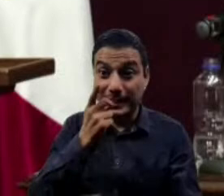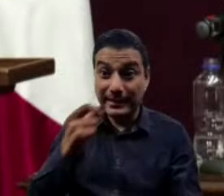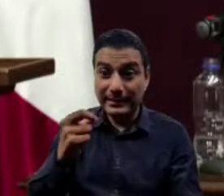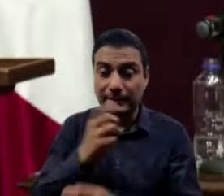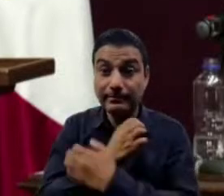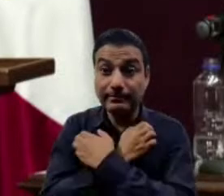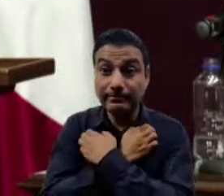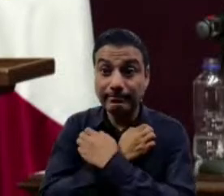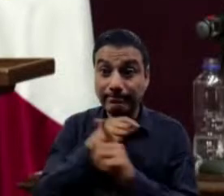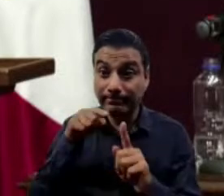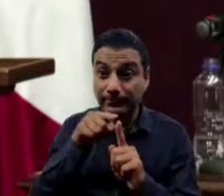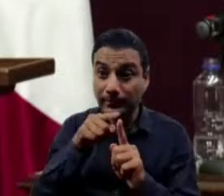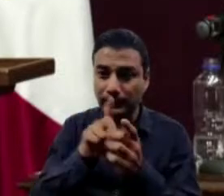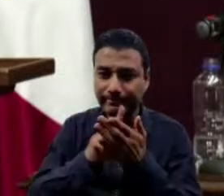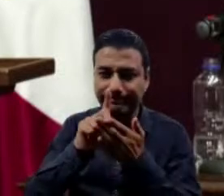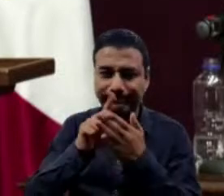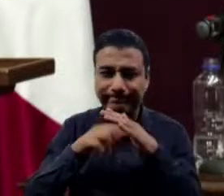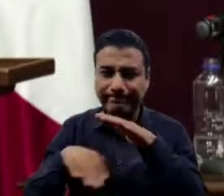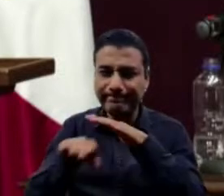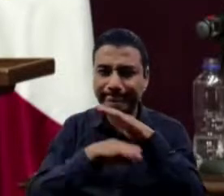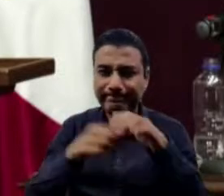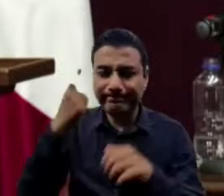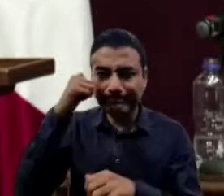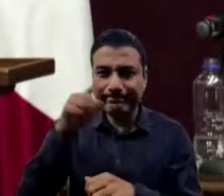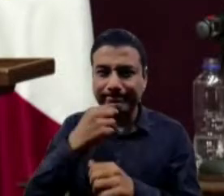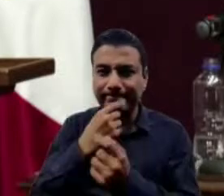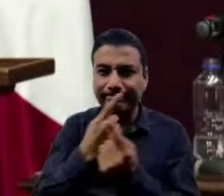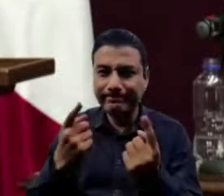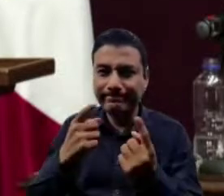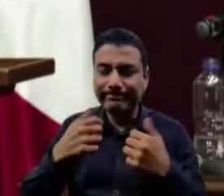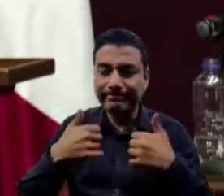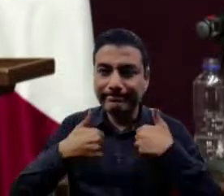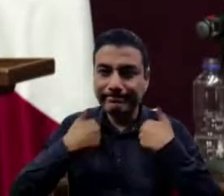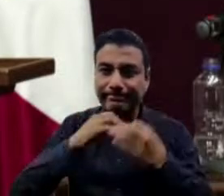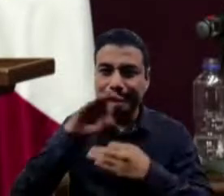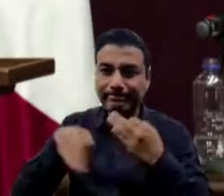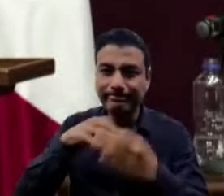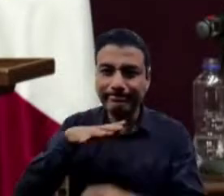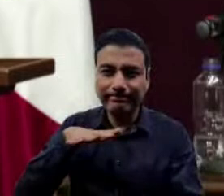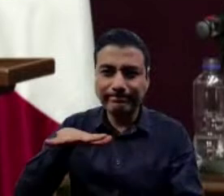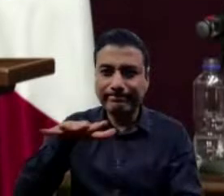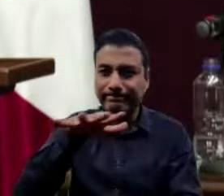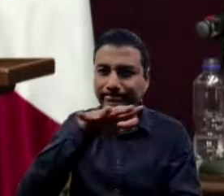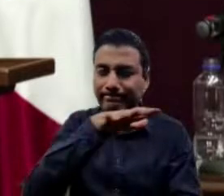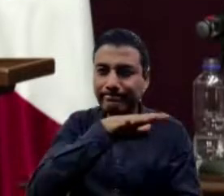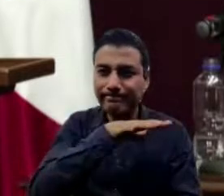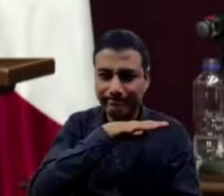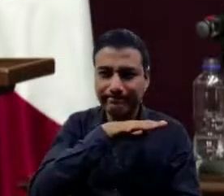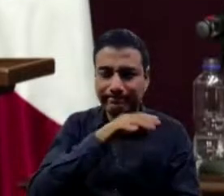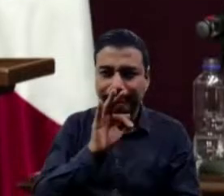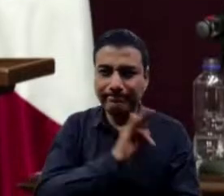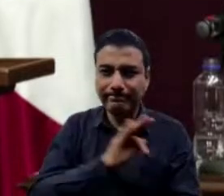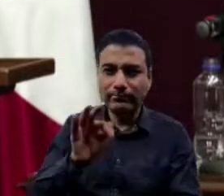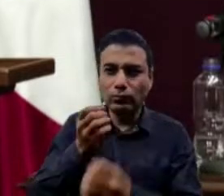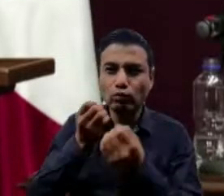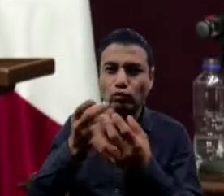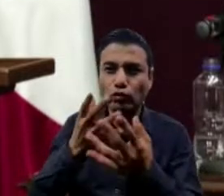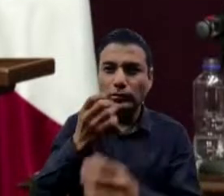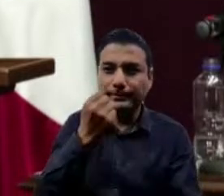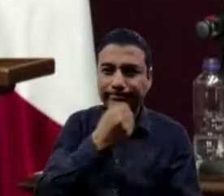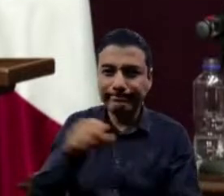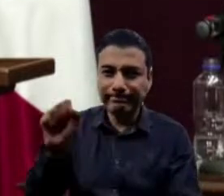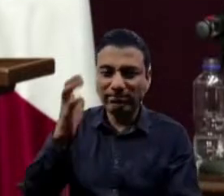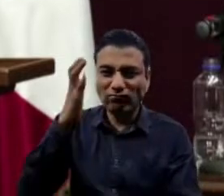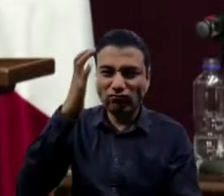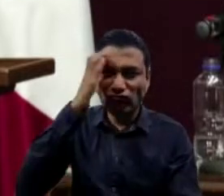derecho básico para que todos los niños, niñas y adolescentes que les proporciona habilidades y conocimientos necesarios